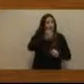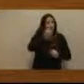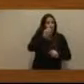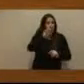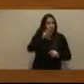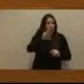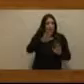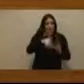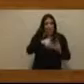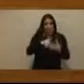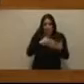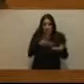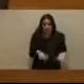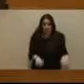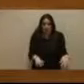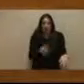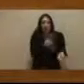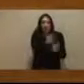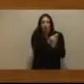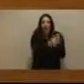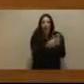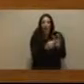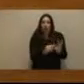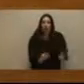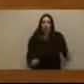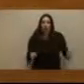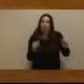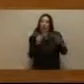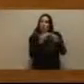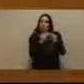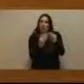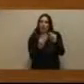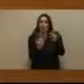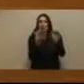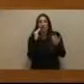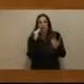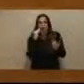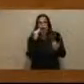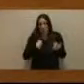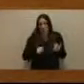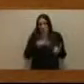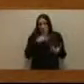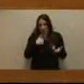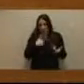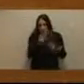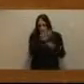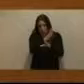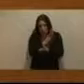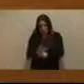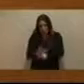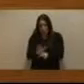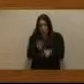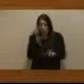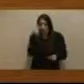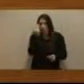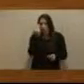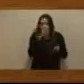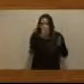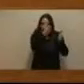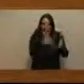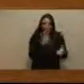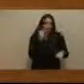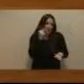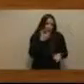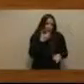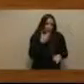Y este dato tiene conexión con las fechas que les voy a dar ahora, ¿no? Y que yo creo que él conoce bien.